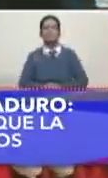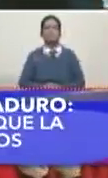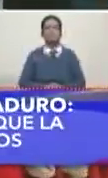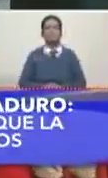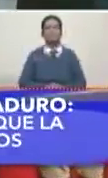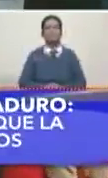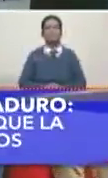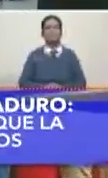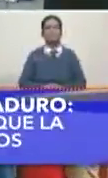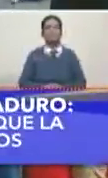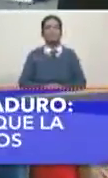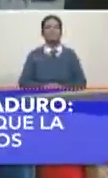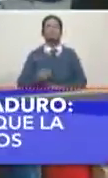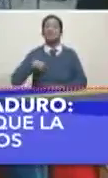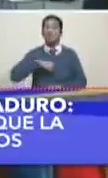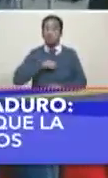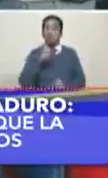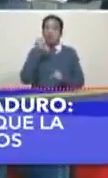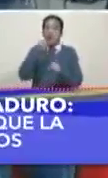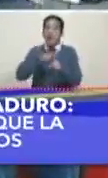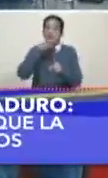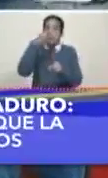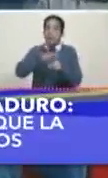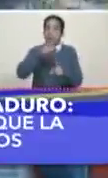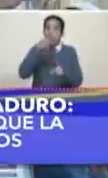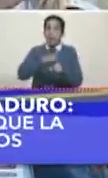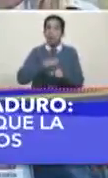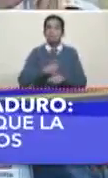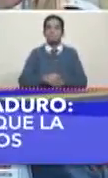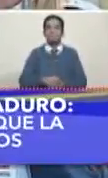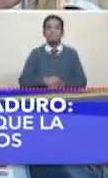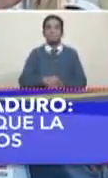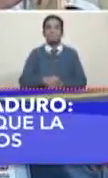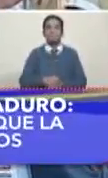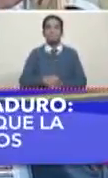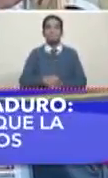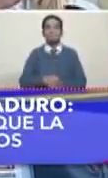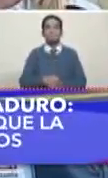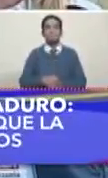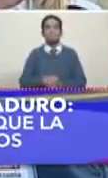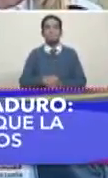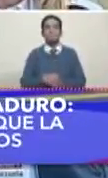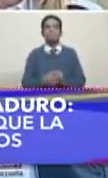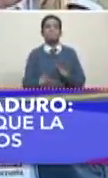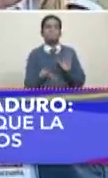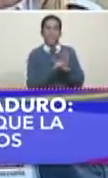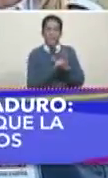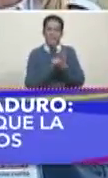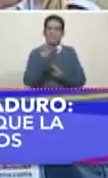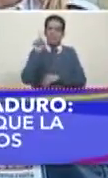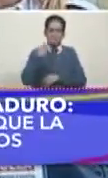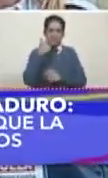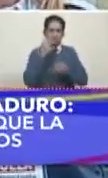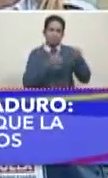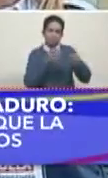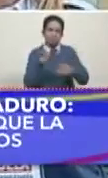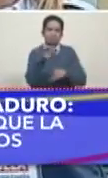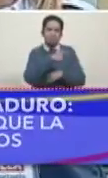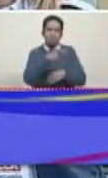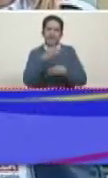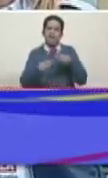Y vamos a dar la batalla, Omar. Legal, humana,